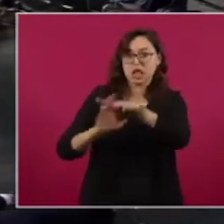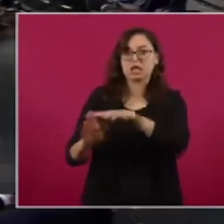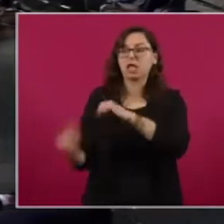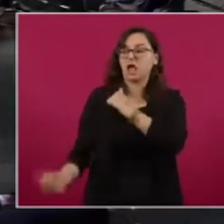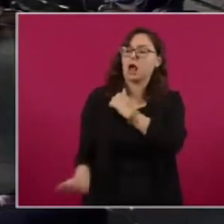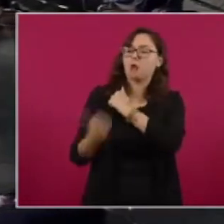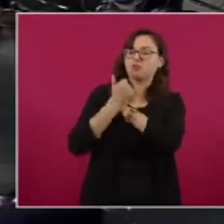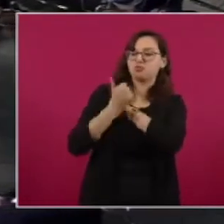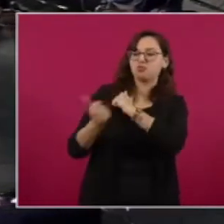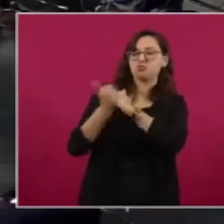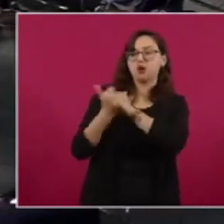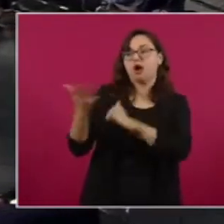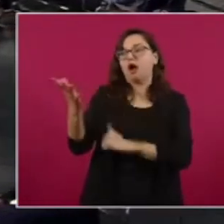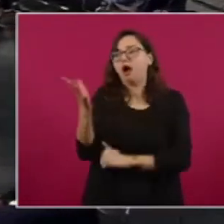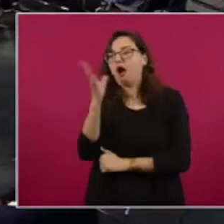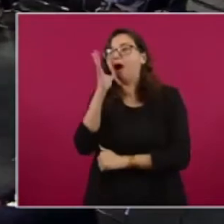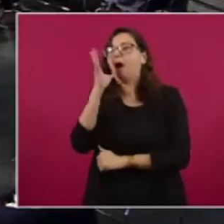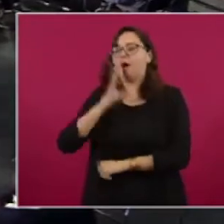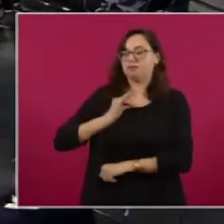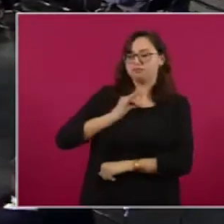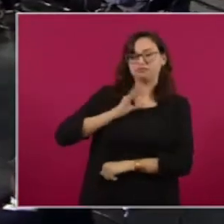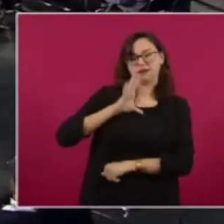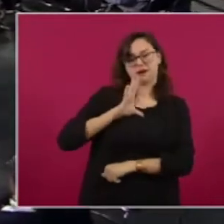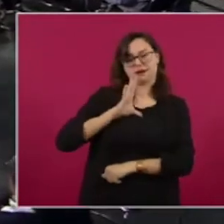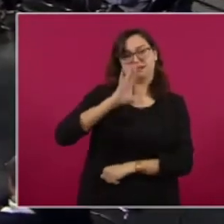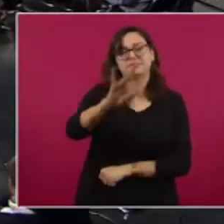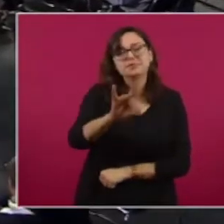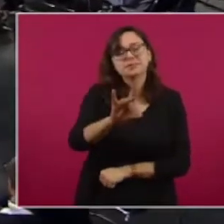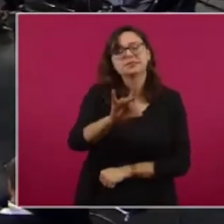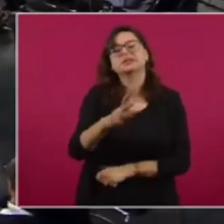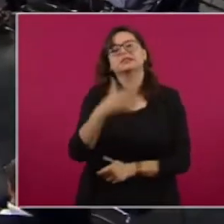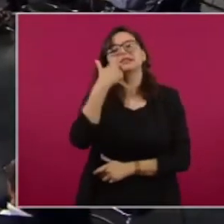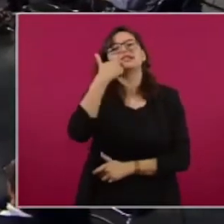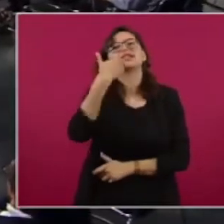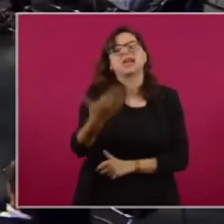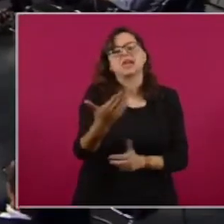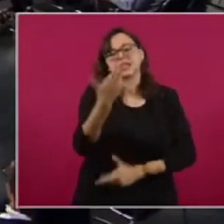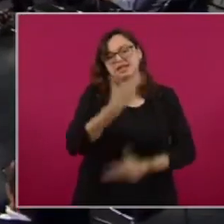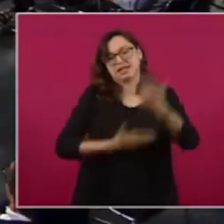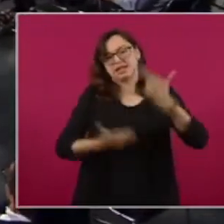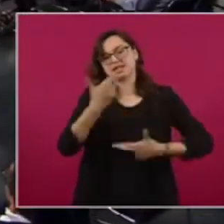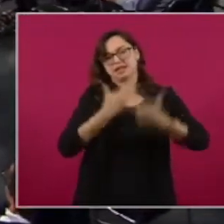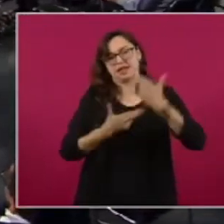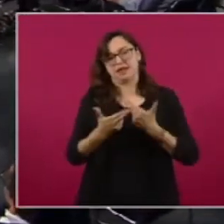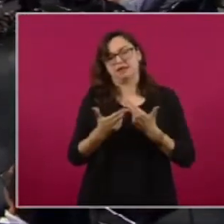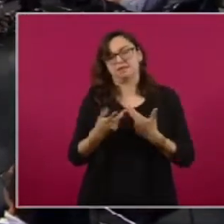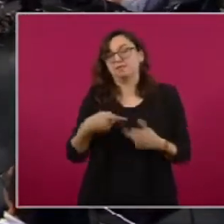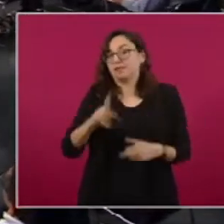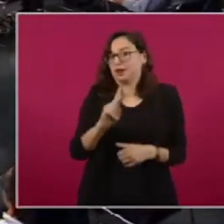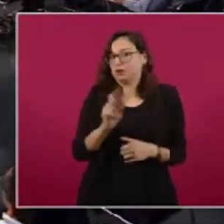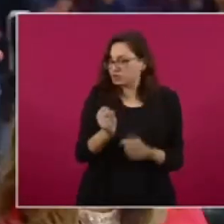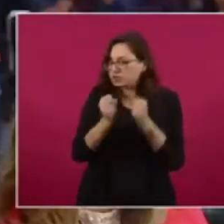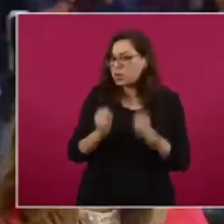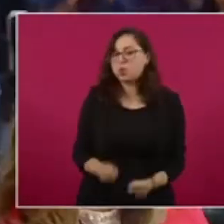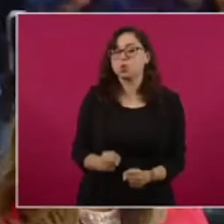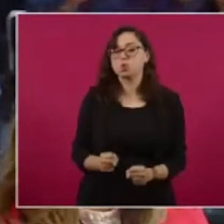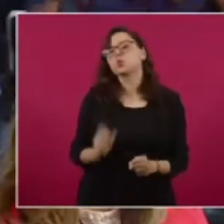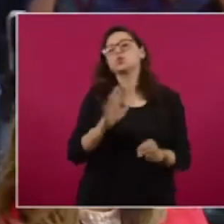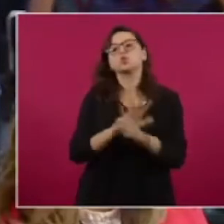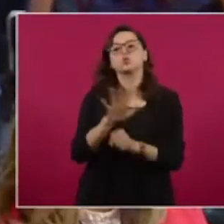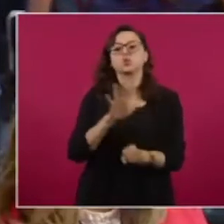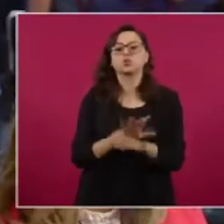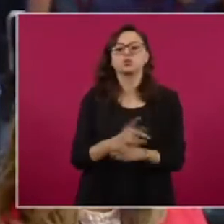le piden de favor o le solicitan que ellos quieren regresar a México con una seguridad. ¿Cuál es la seguridad? Tener una